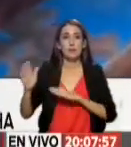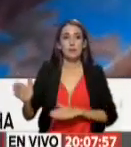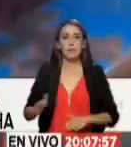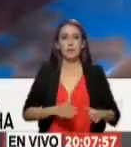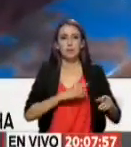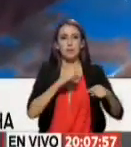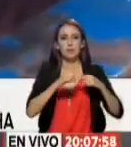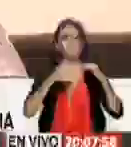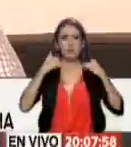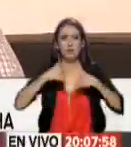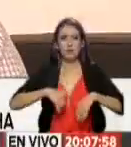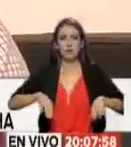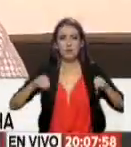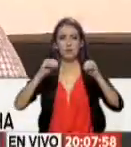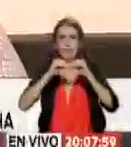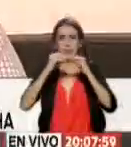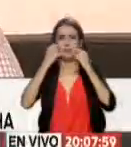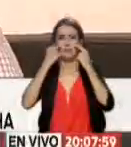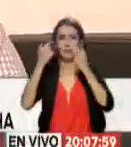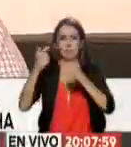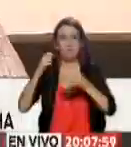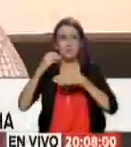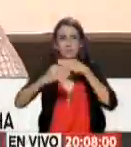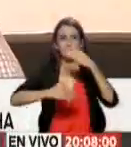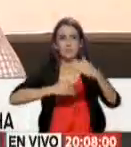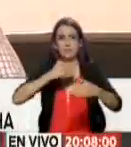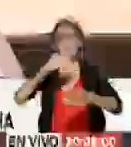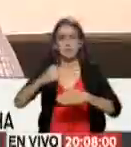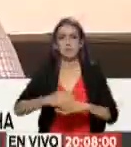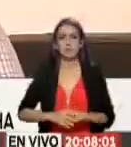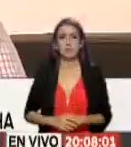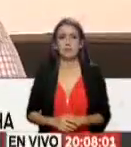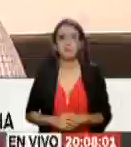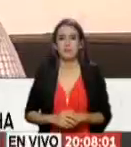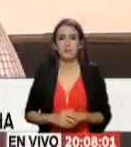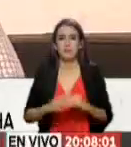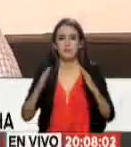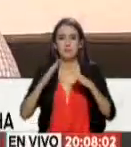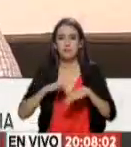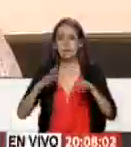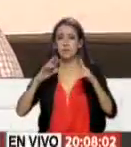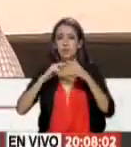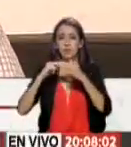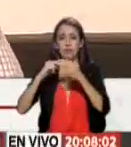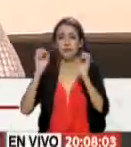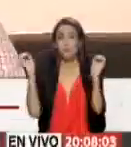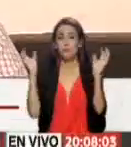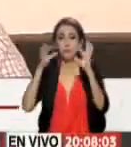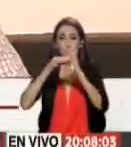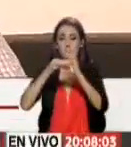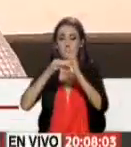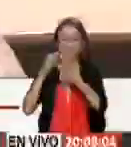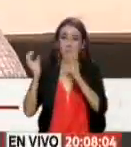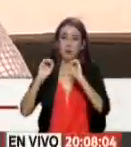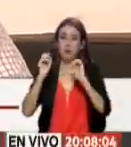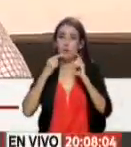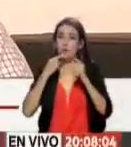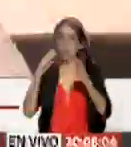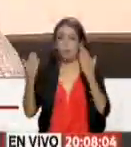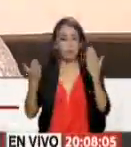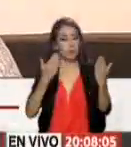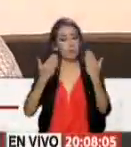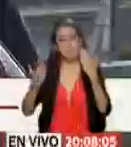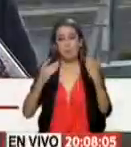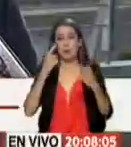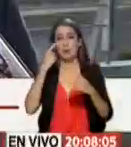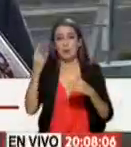contradicciones en torno a los hechos. Cuando ya envíen el informe, se determinará si guarda relación o no guarda relación las versiones con lo que se estableció